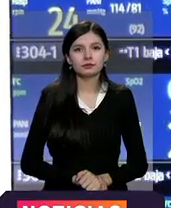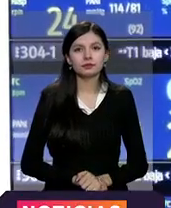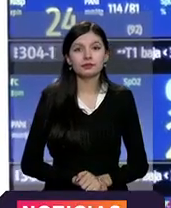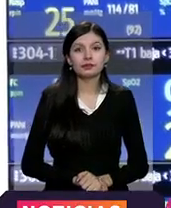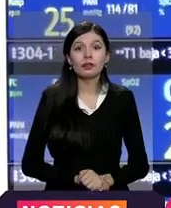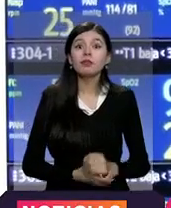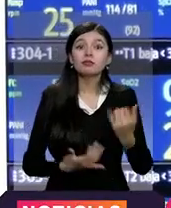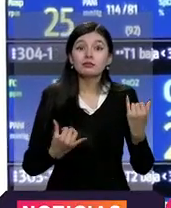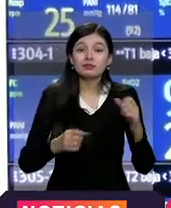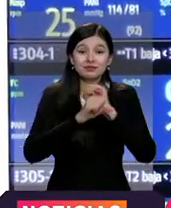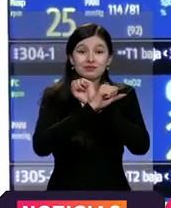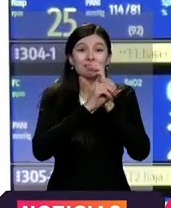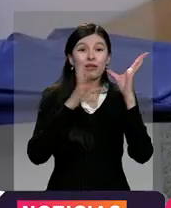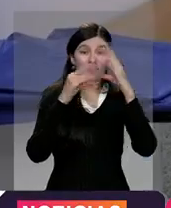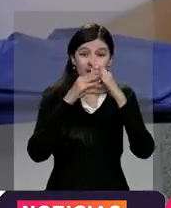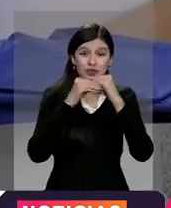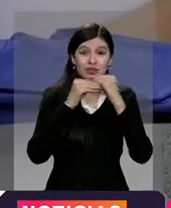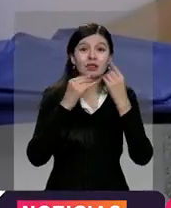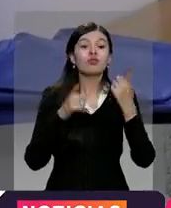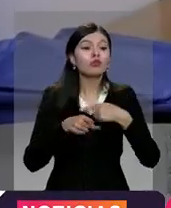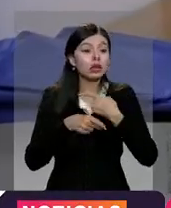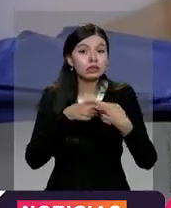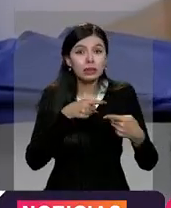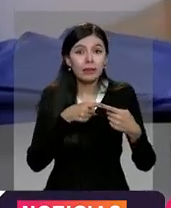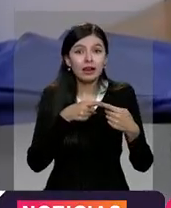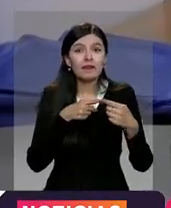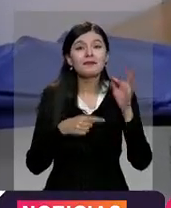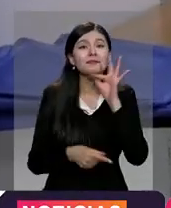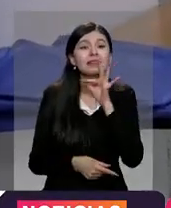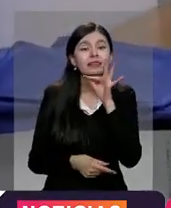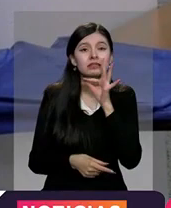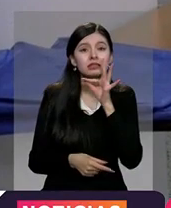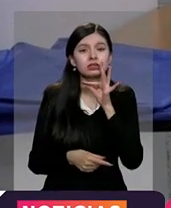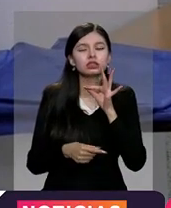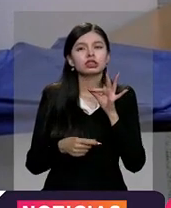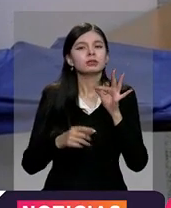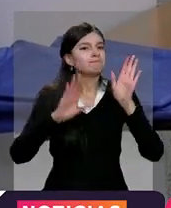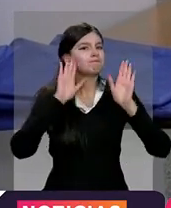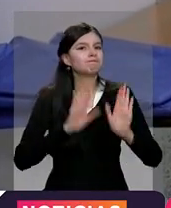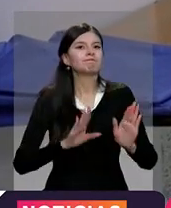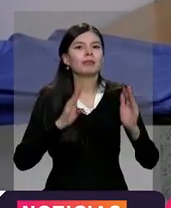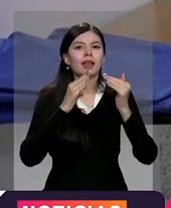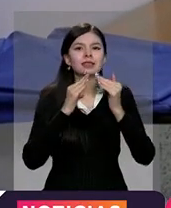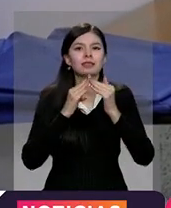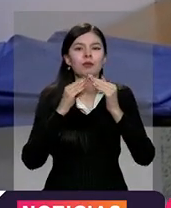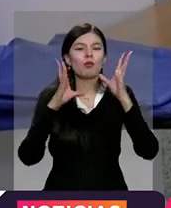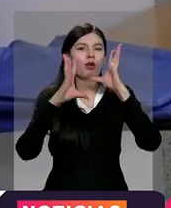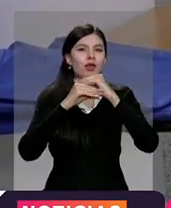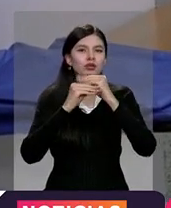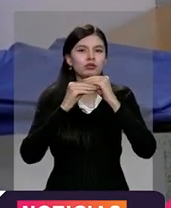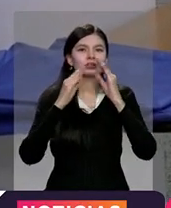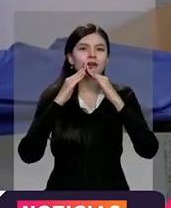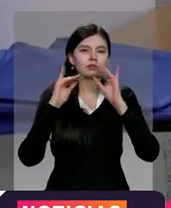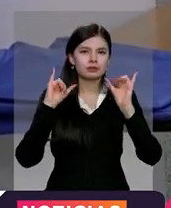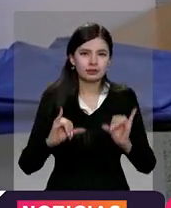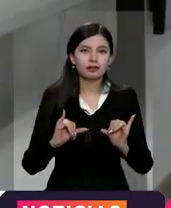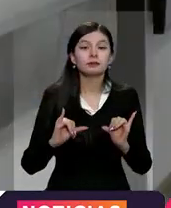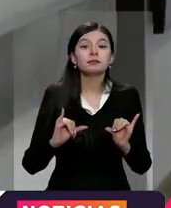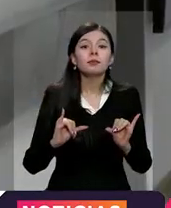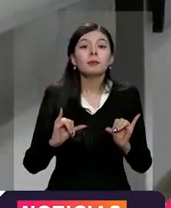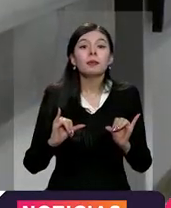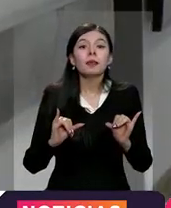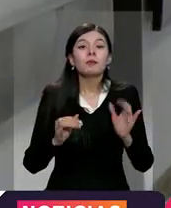Desde esta noche y durante una semana, Villavicencio estará con toque de queda entre las 8 de la noche y las 5 de la mañana de cada día, con el objetivo